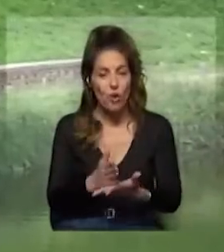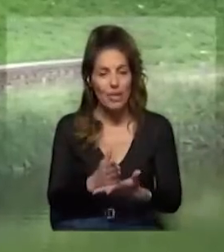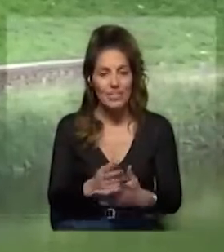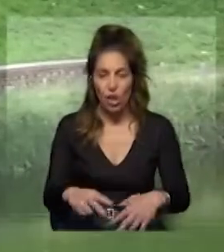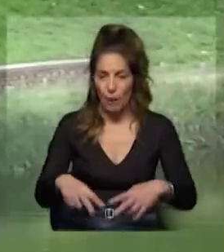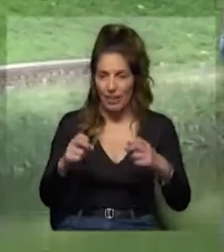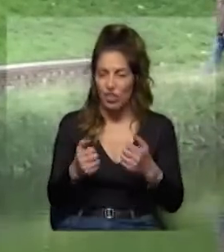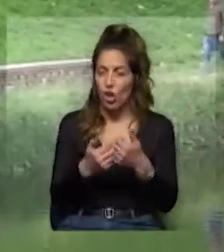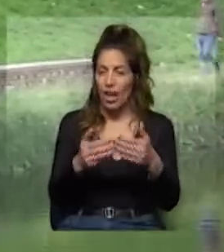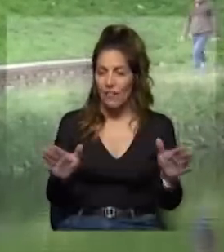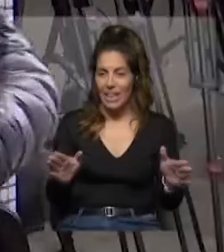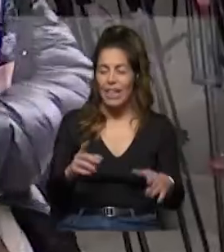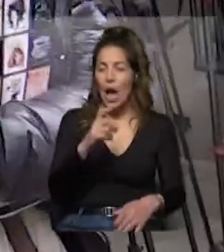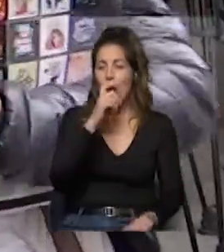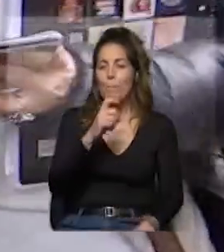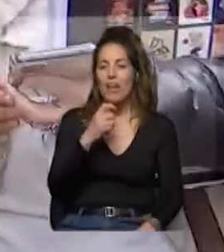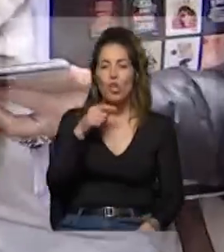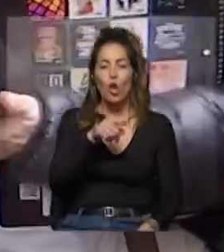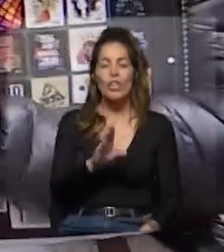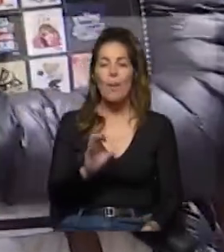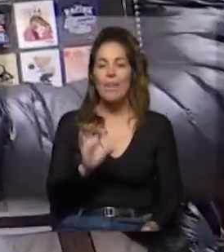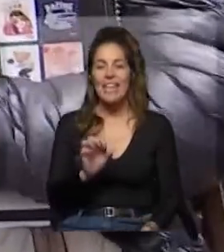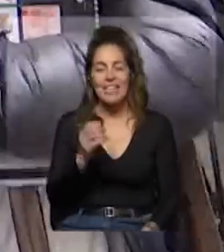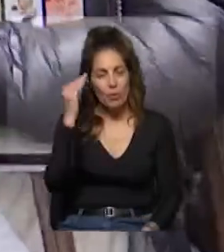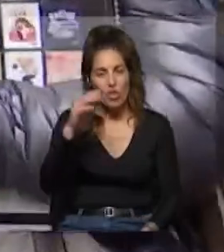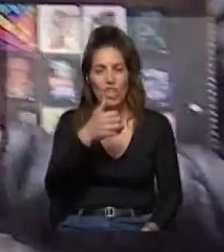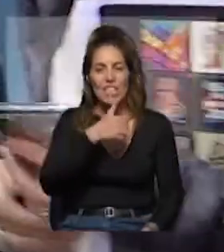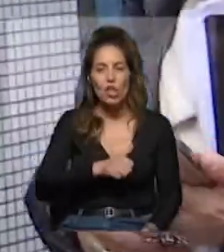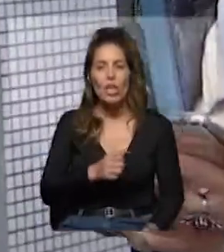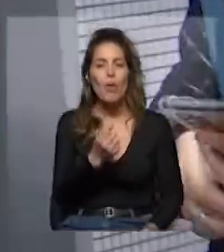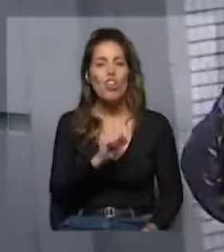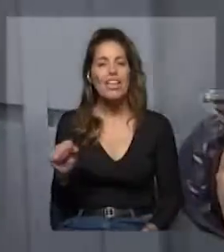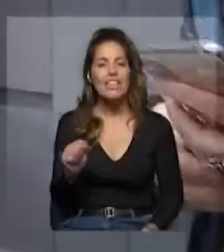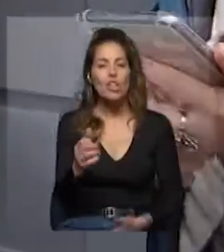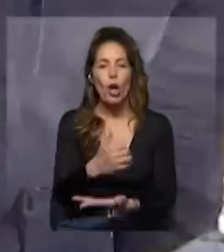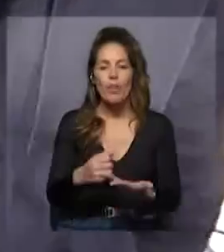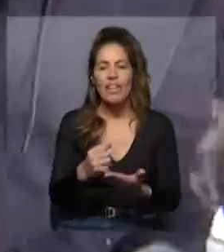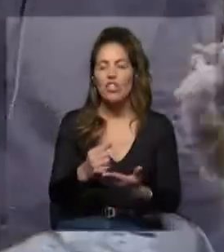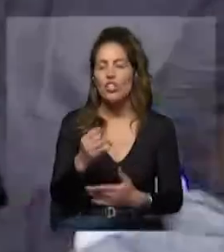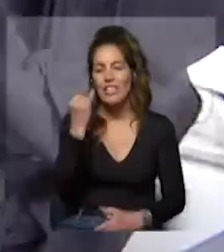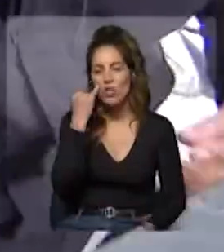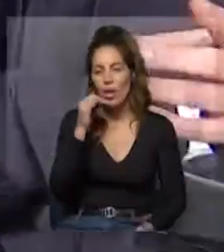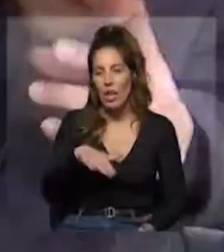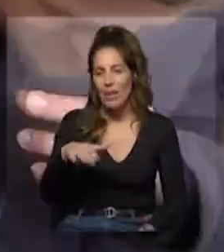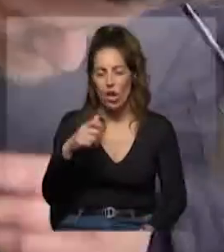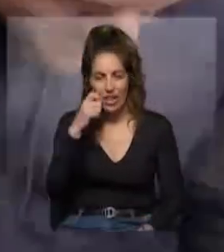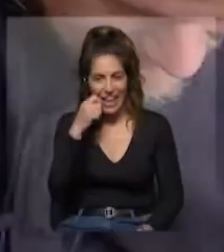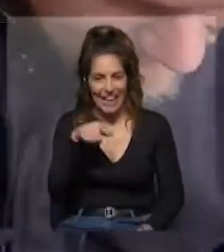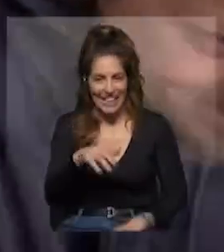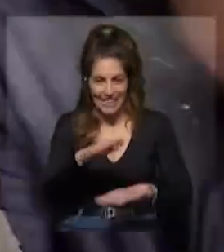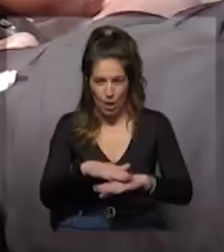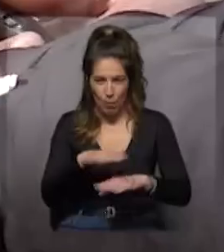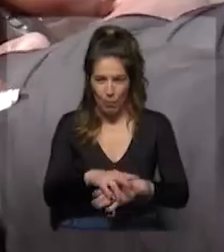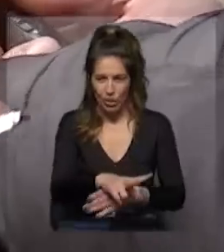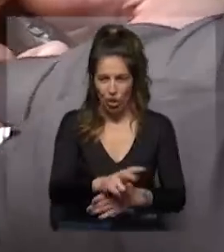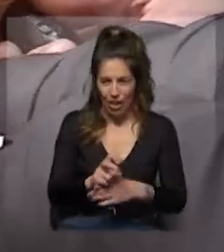investigación abierta en marzo contra pena deima obesin por delitos de explotación sexual de menores de edad en esa instancia la